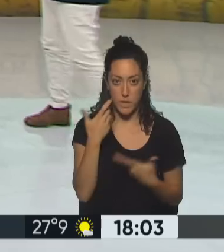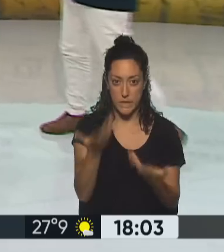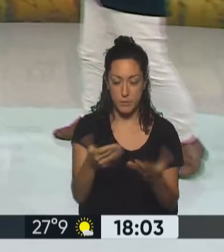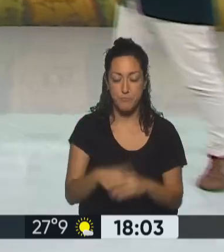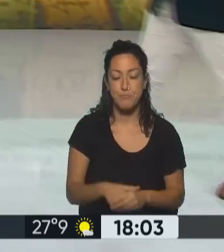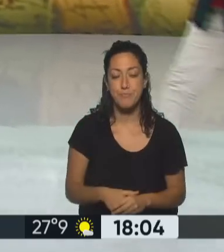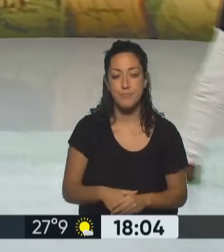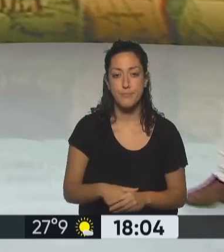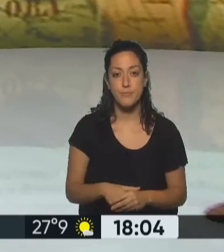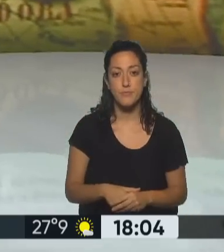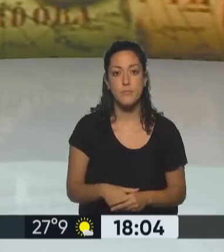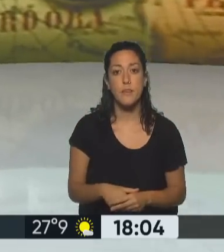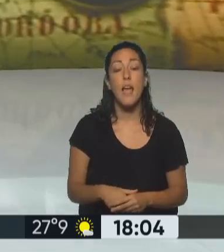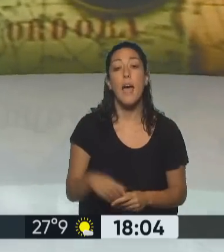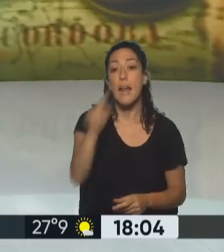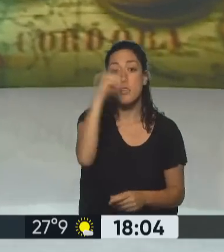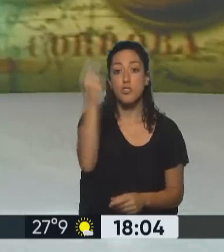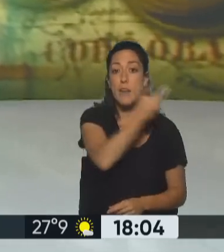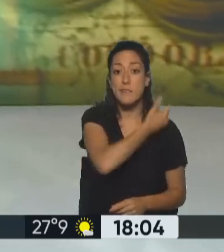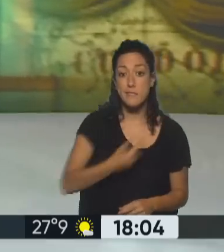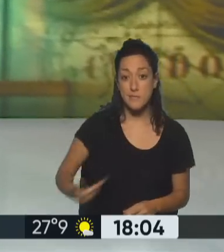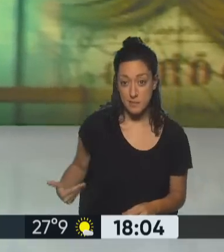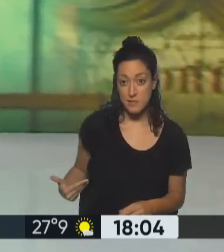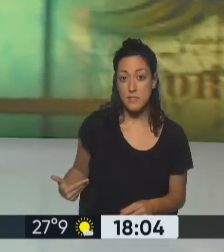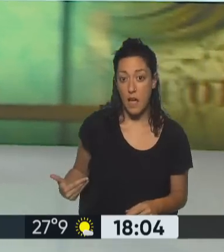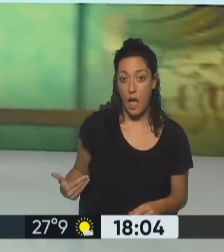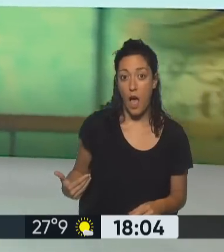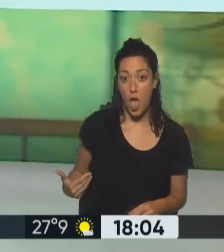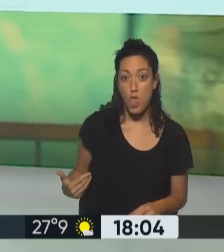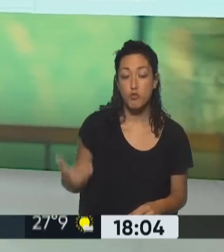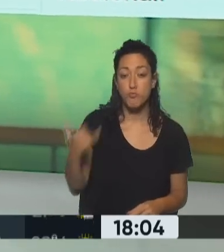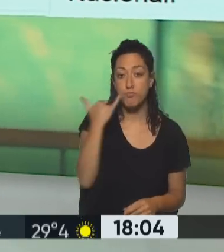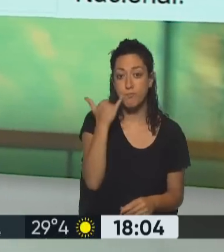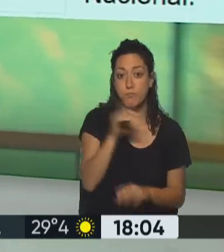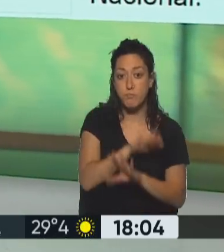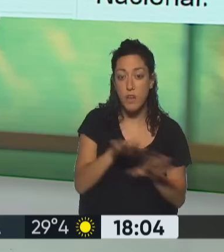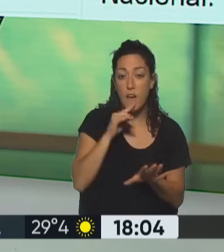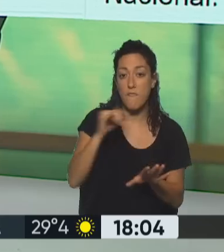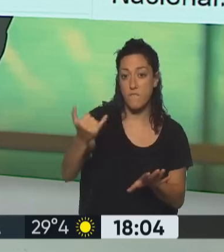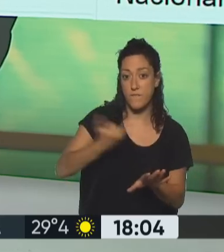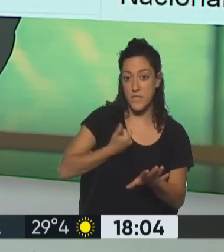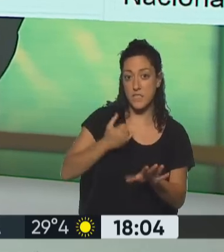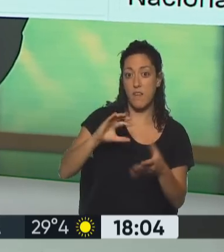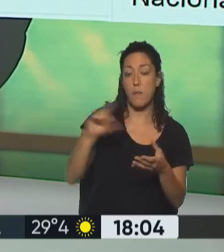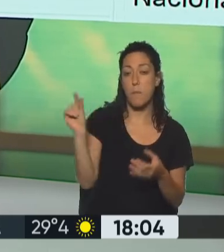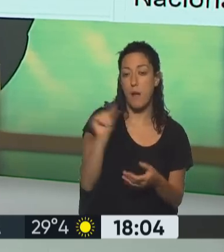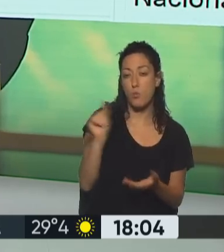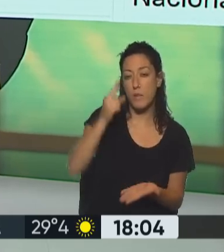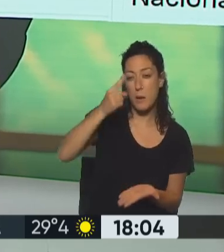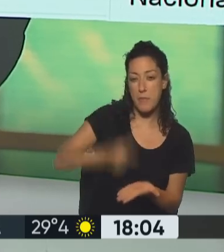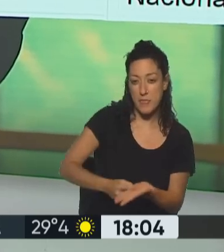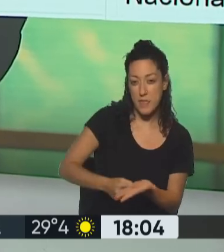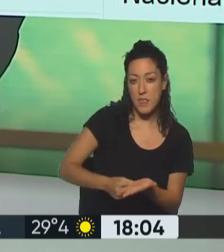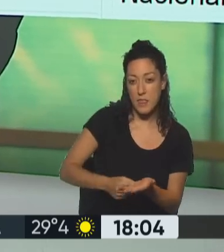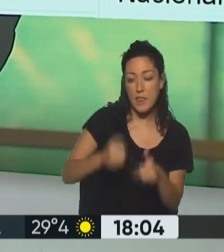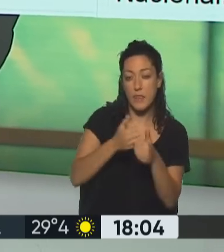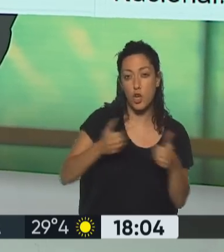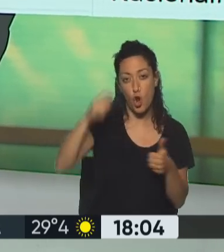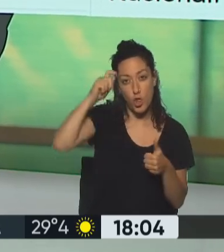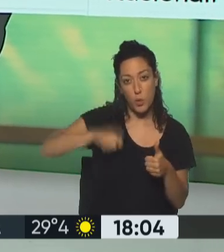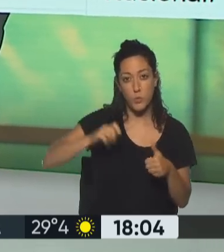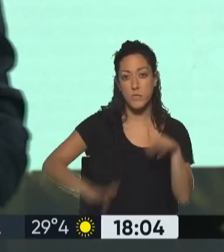leo. Porque el Estado Nacional, dice el presidente, ha sido notificado de la medida cautelar otorgado por la Corte